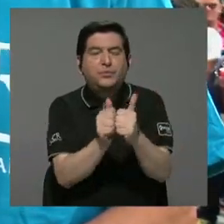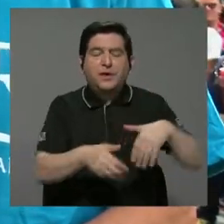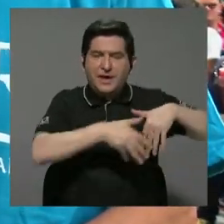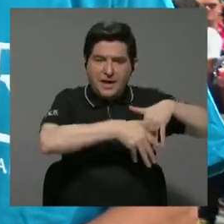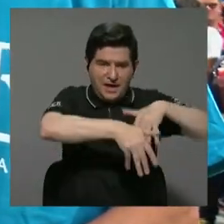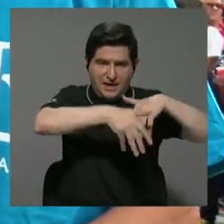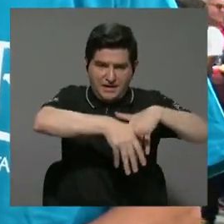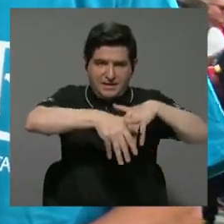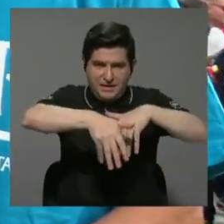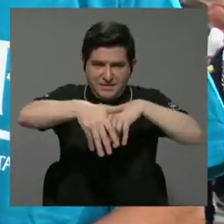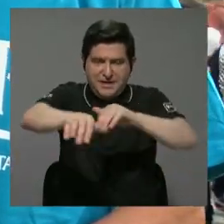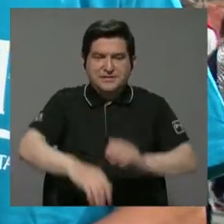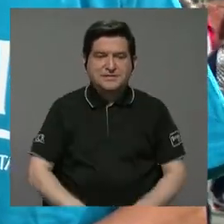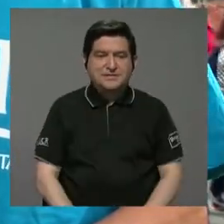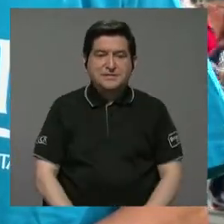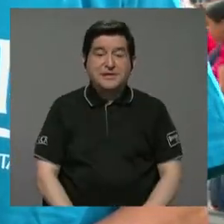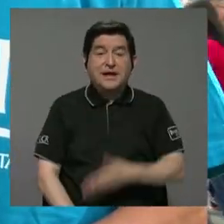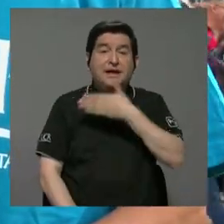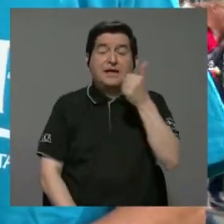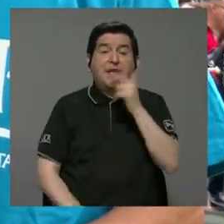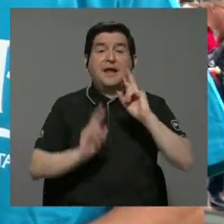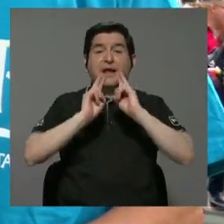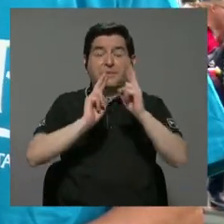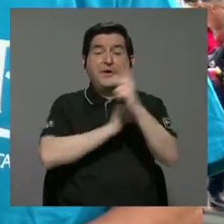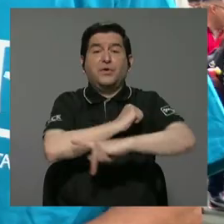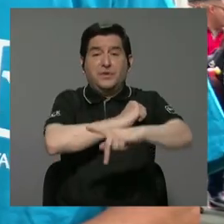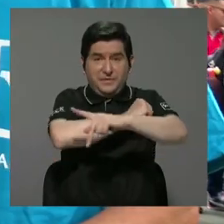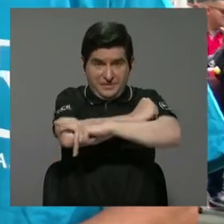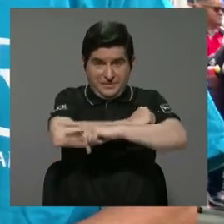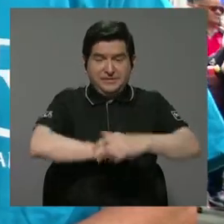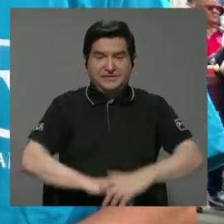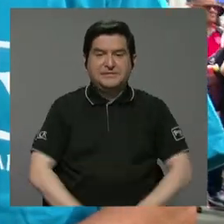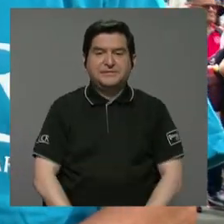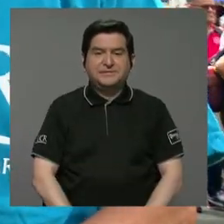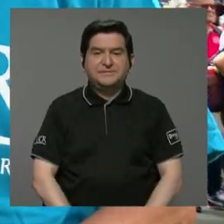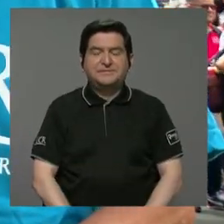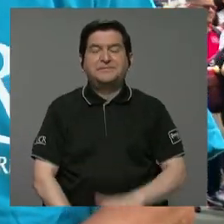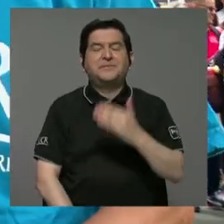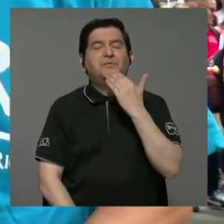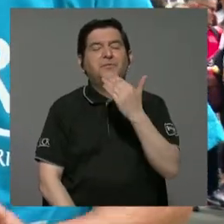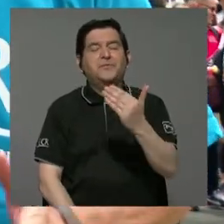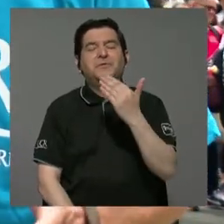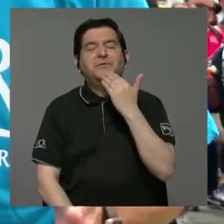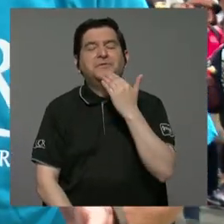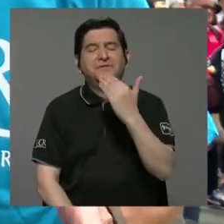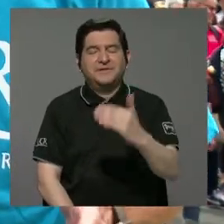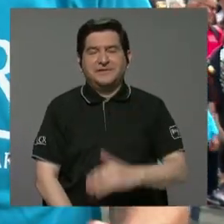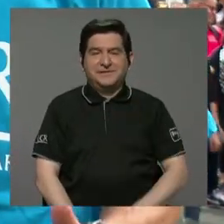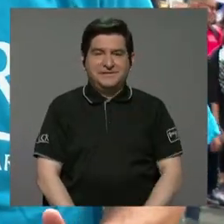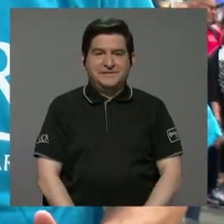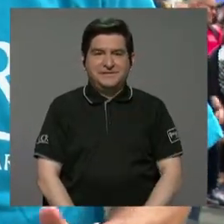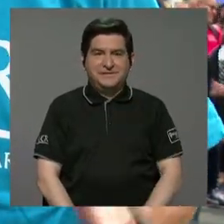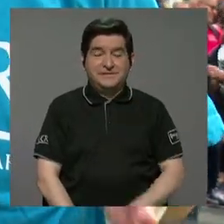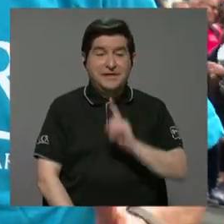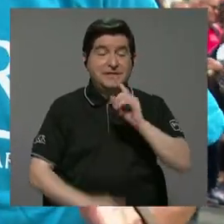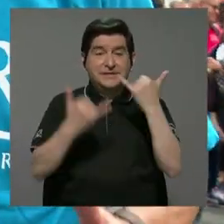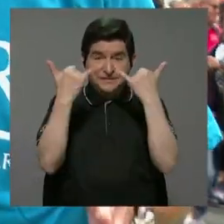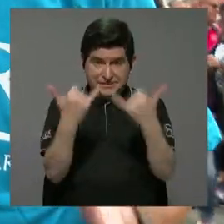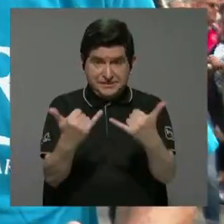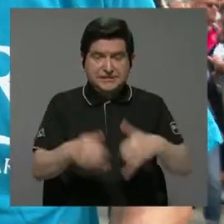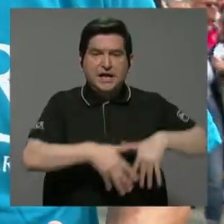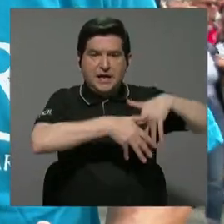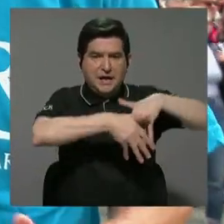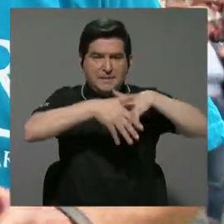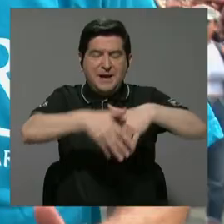marcha, y pues que sea lo mejor para este país. Muchísimas gracias, y como lo hemos dicho, una